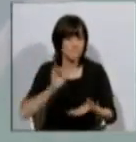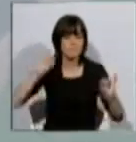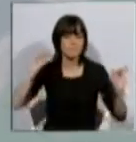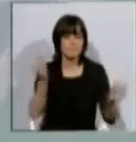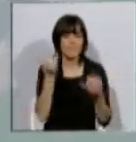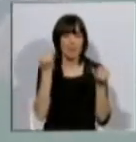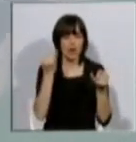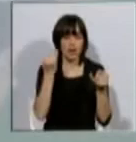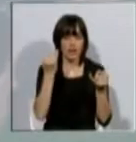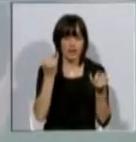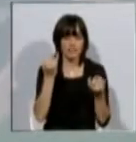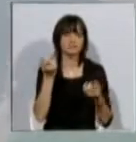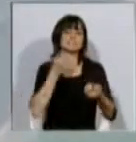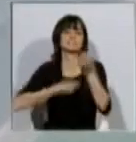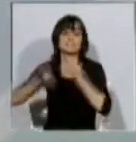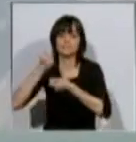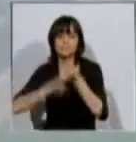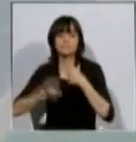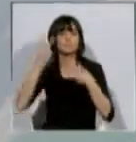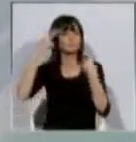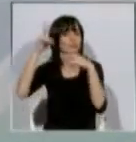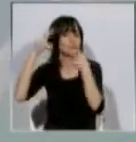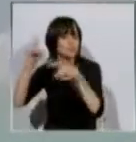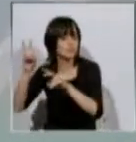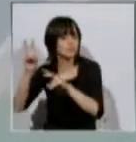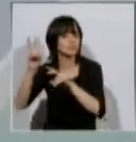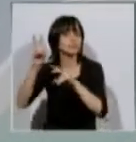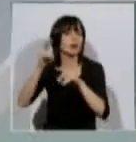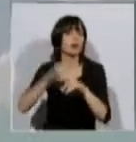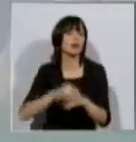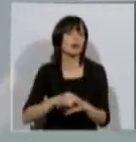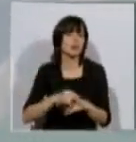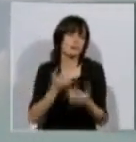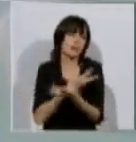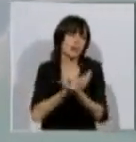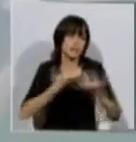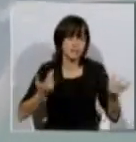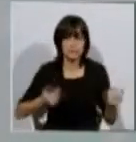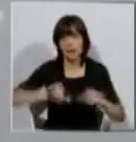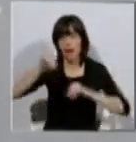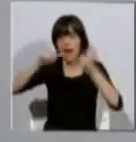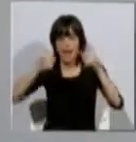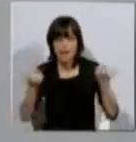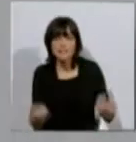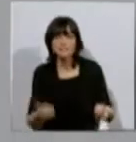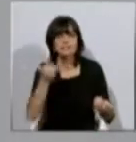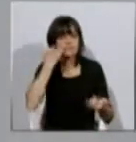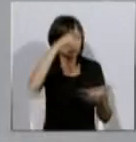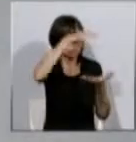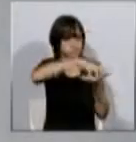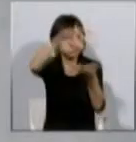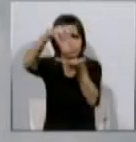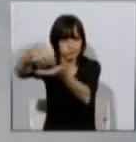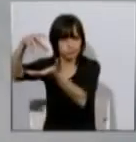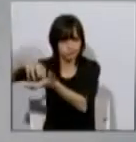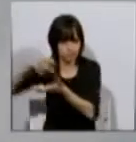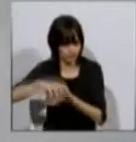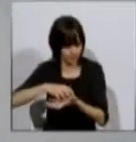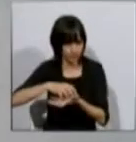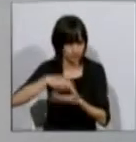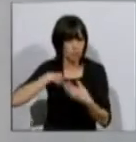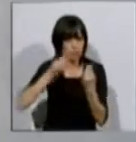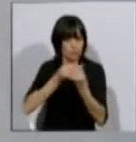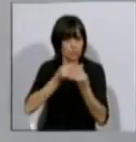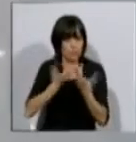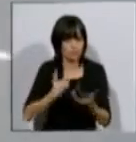el mercado turístico interno de Brasil, porque la cantidad de sedes que había en el Mundial